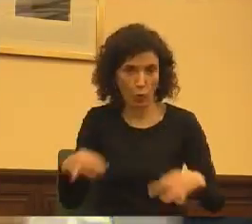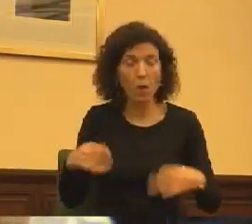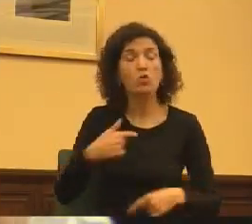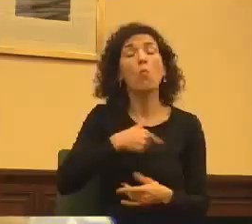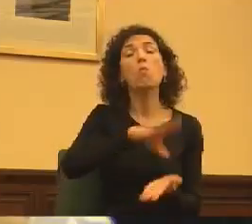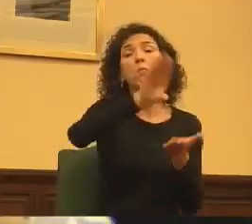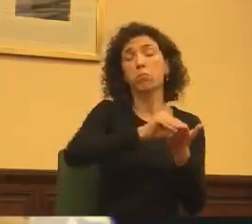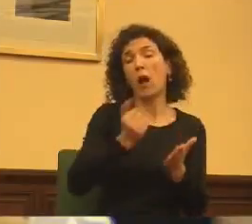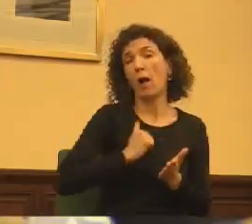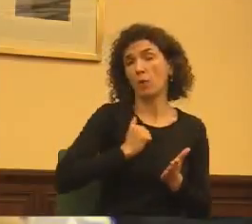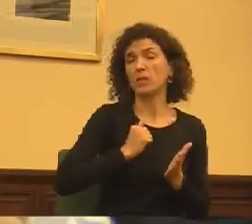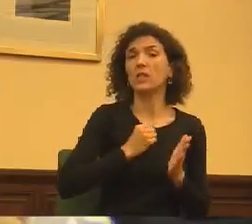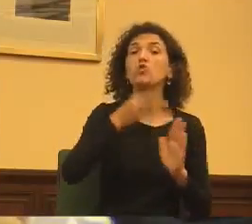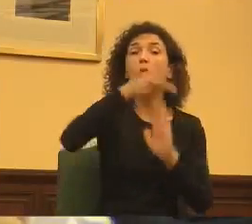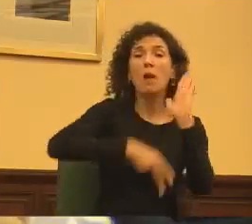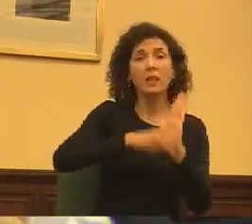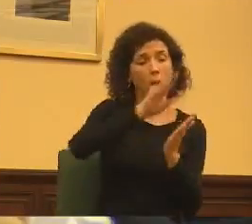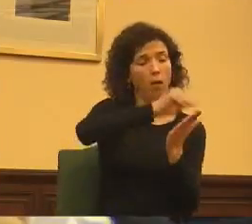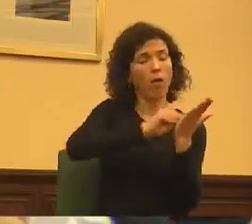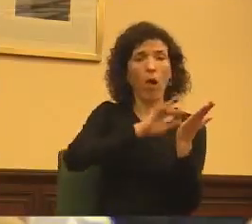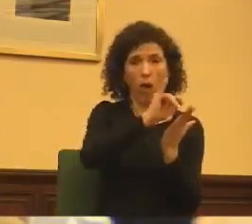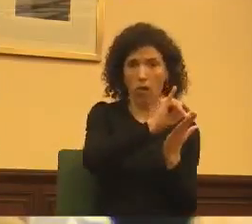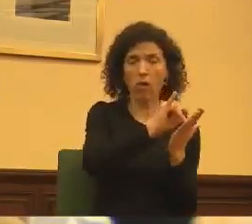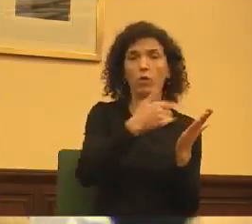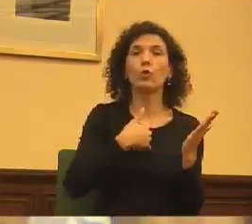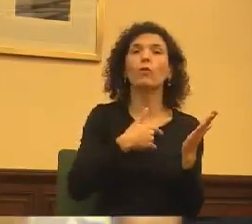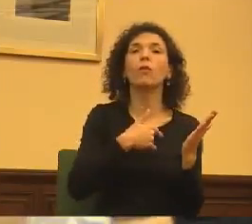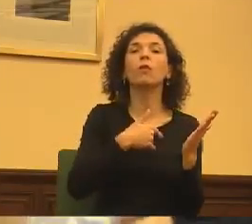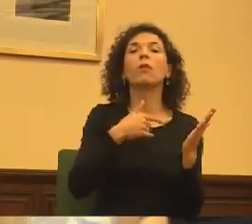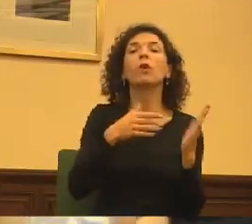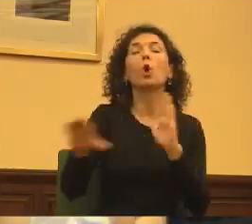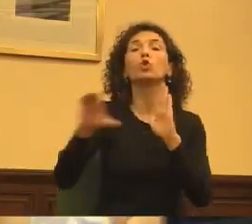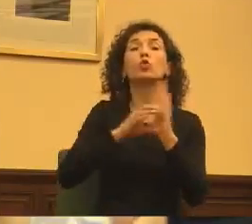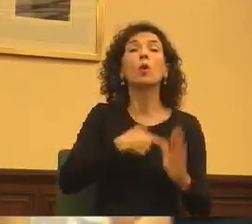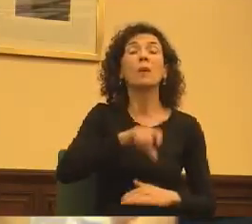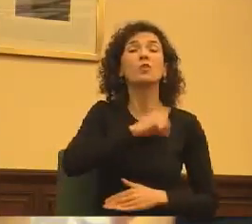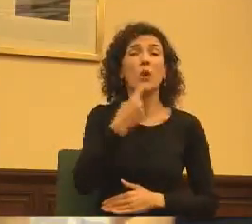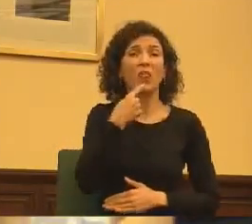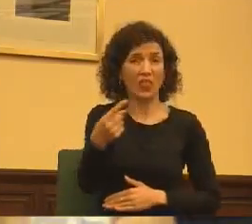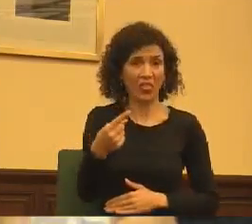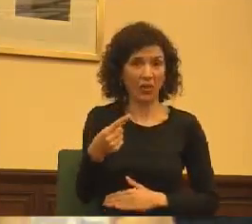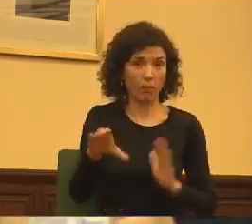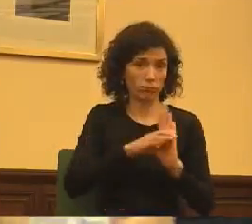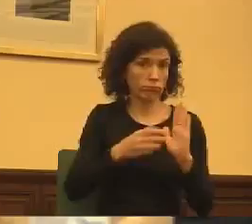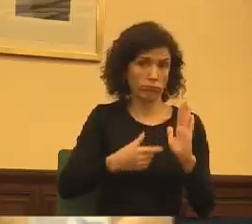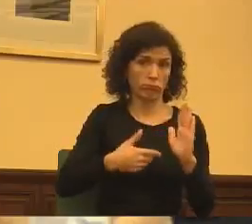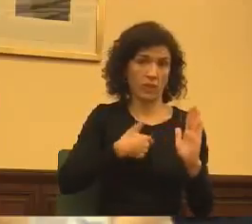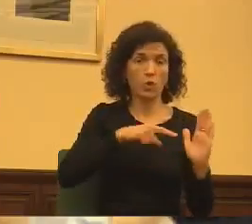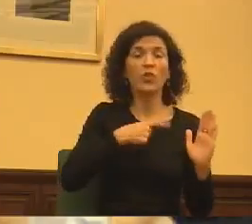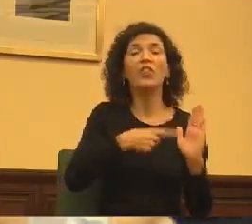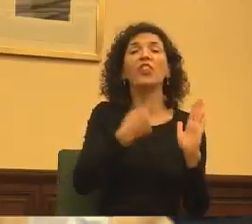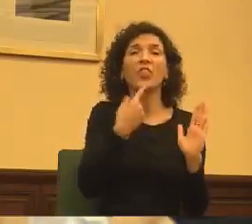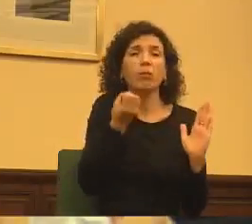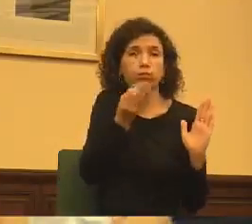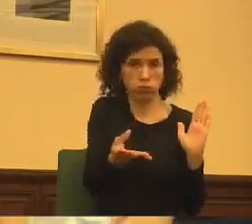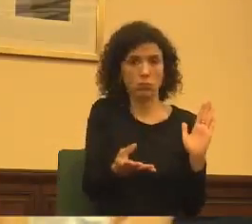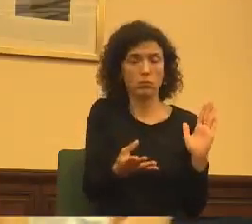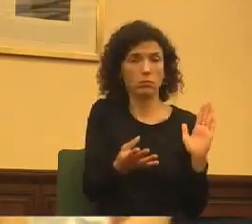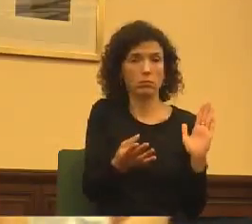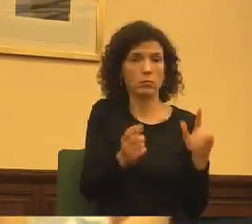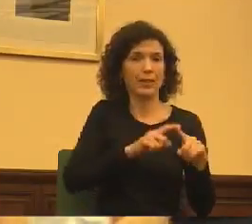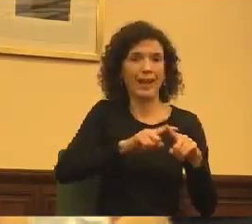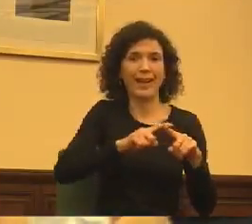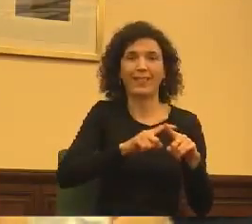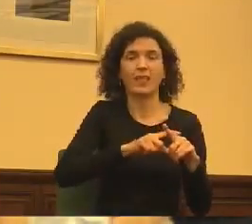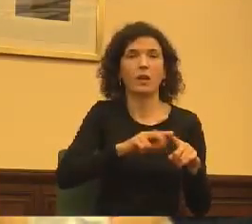haber acogido a muchas normativas. He querido acogerme a la Constitución española, que proclama el